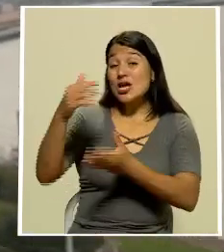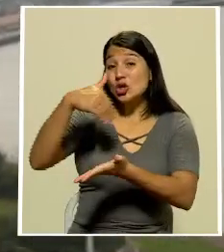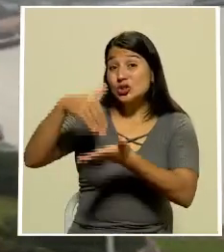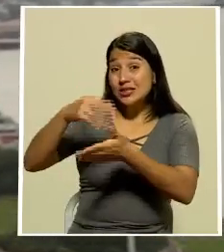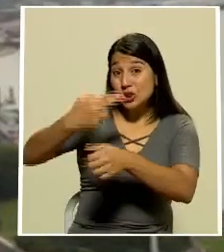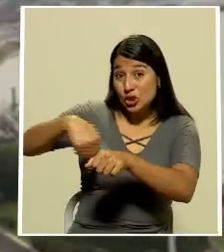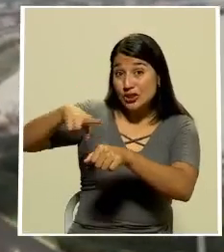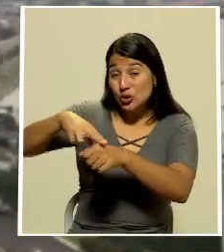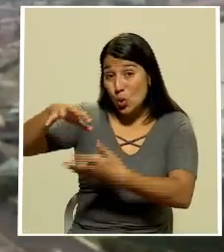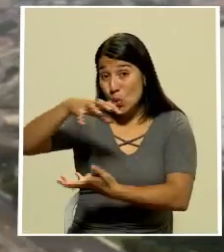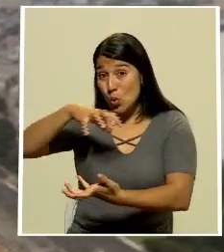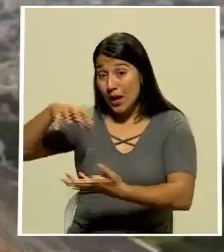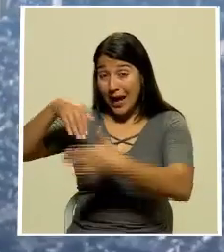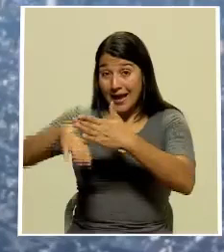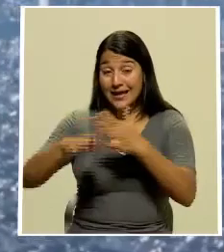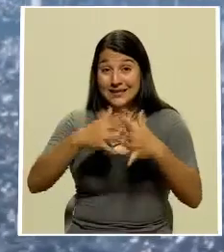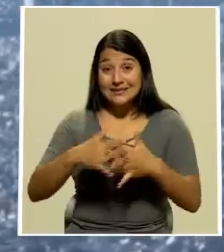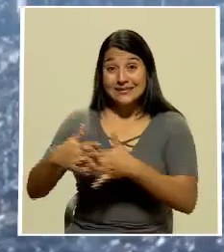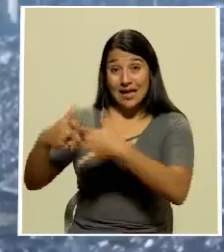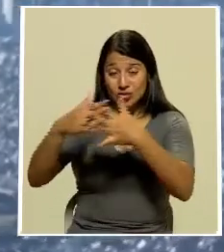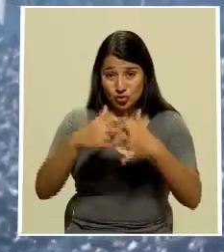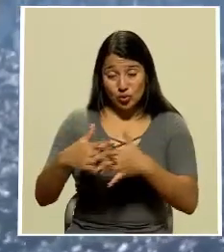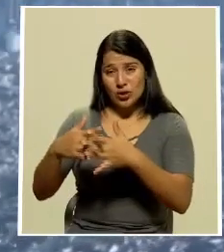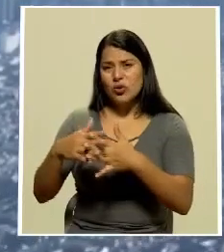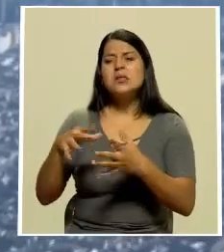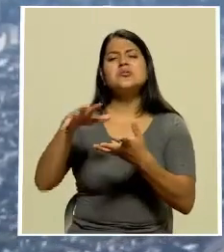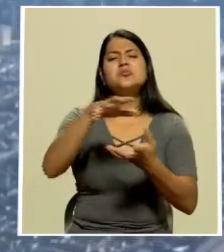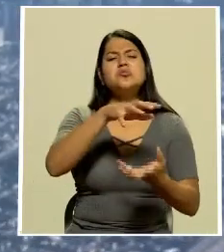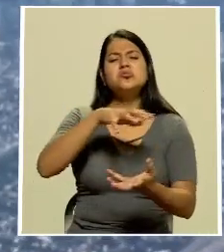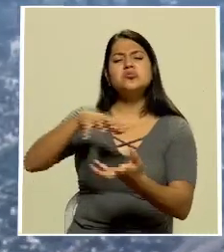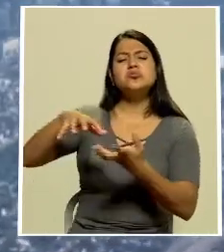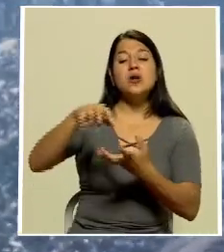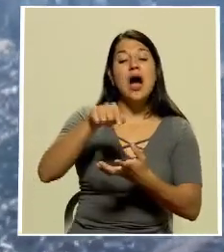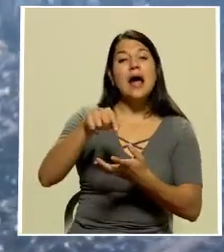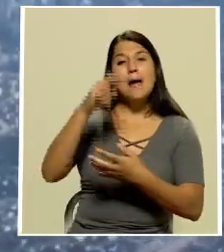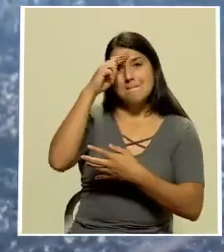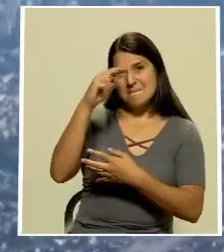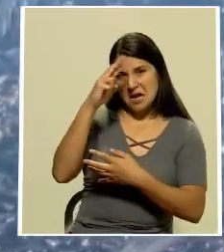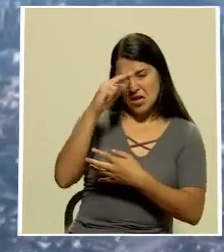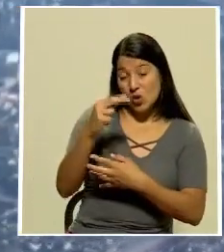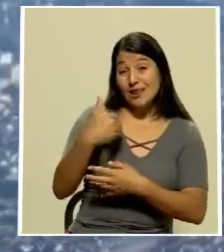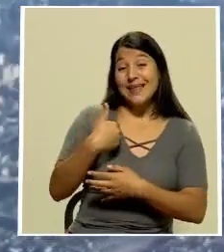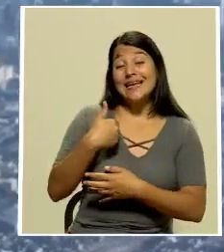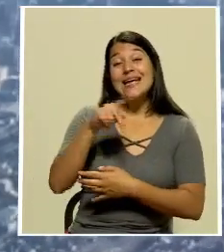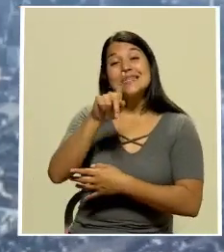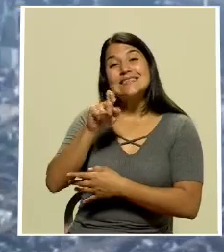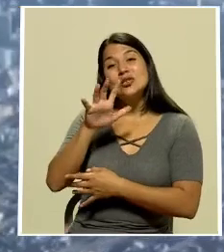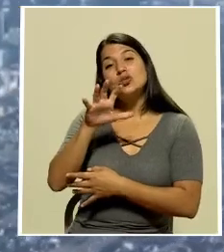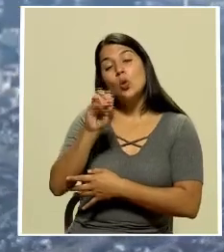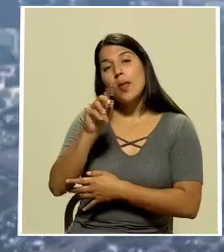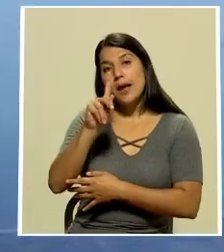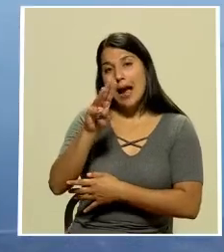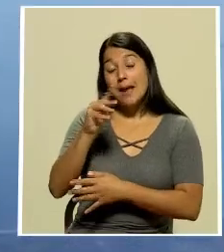Huracanes de Estados Unidos, el meteoro se desplazaba sobre el Golfo de México con vientos de 150 kilómetros por hora.